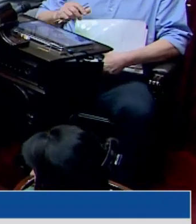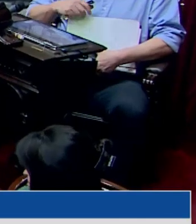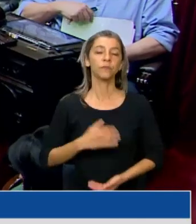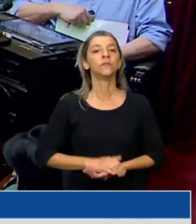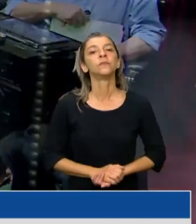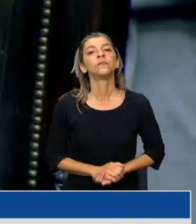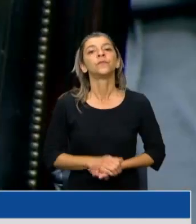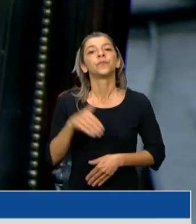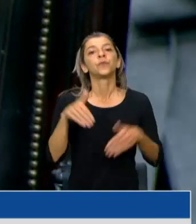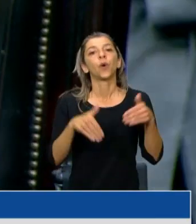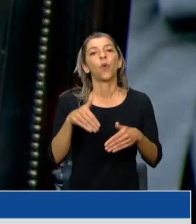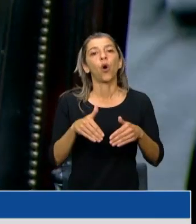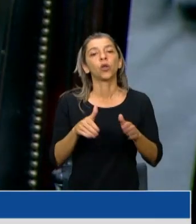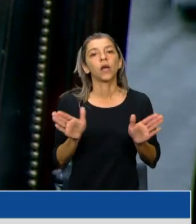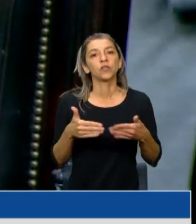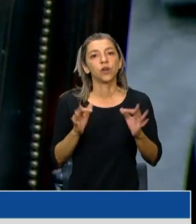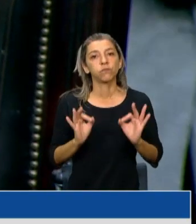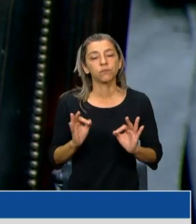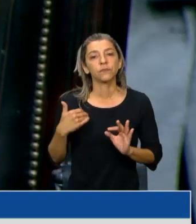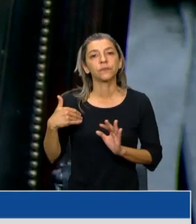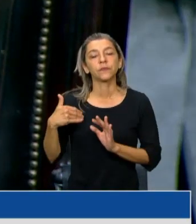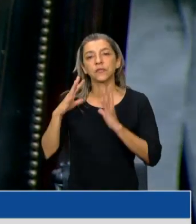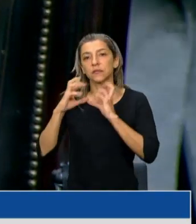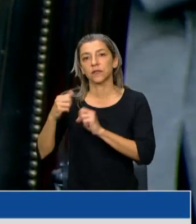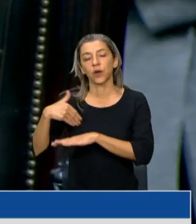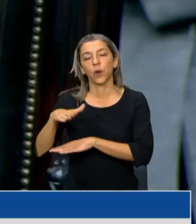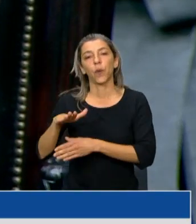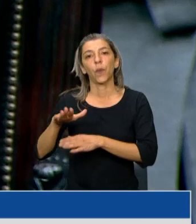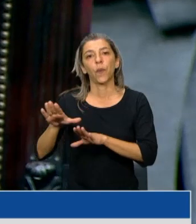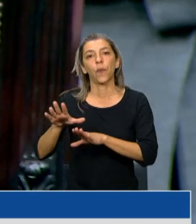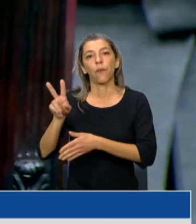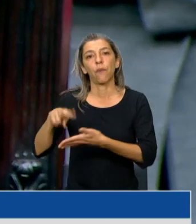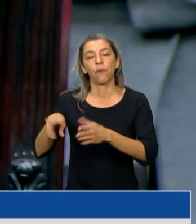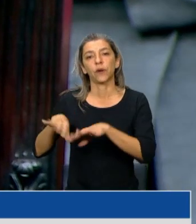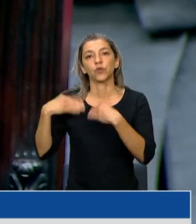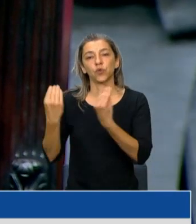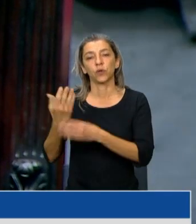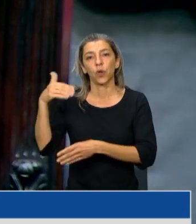Se cierra la votación. Por secretaría se dará lectura del resultado de la votación.